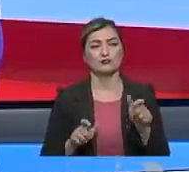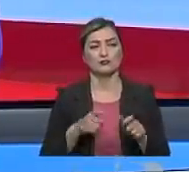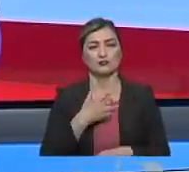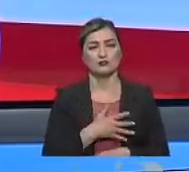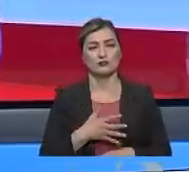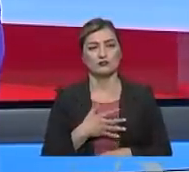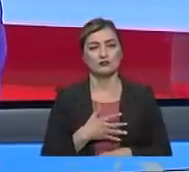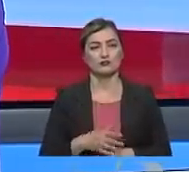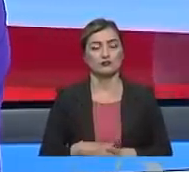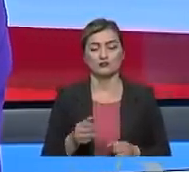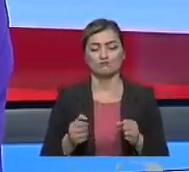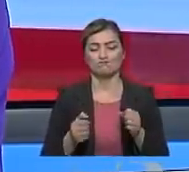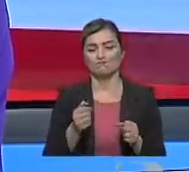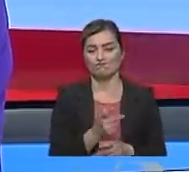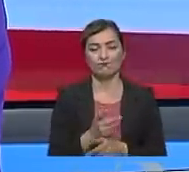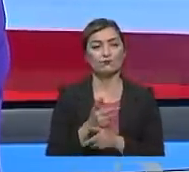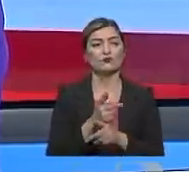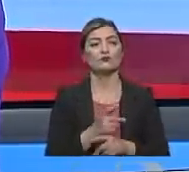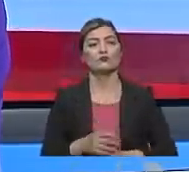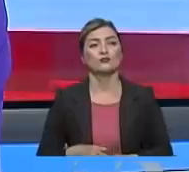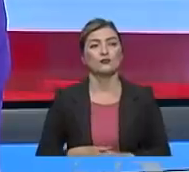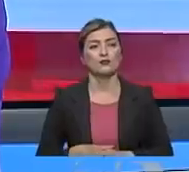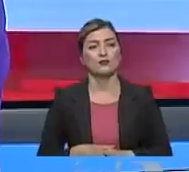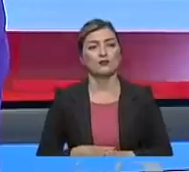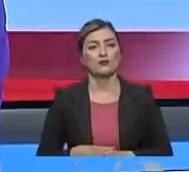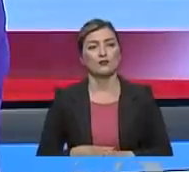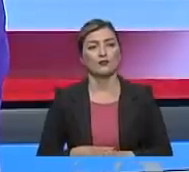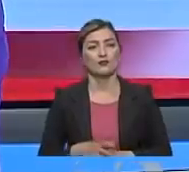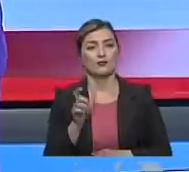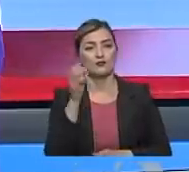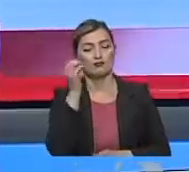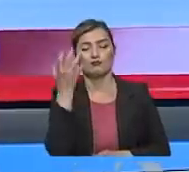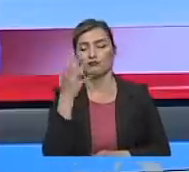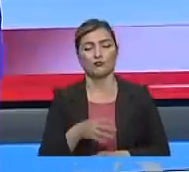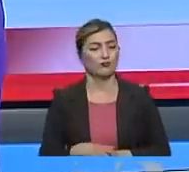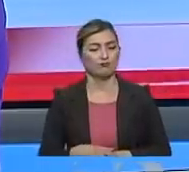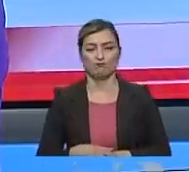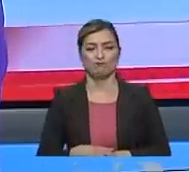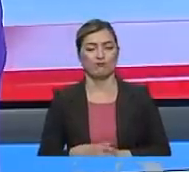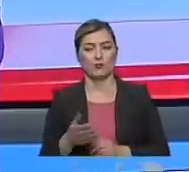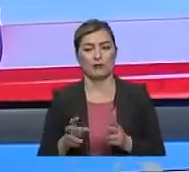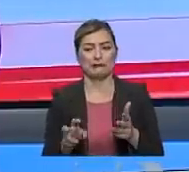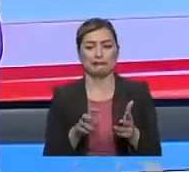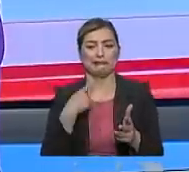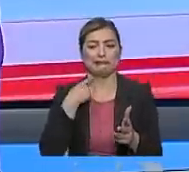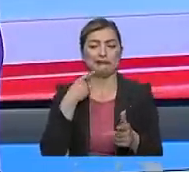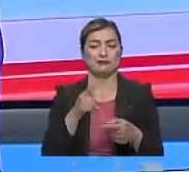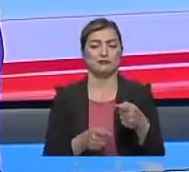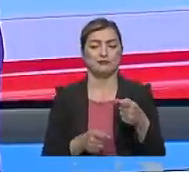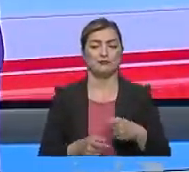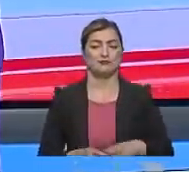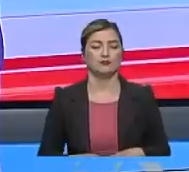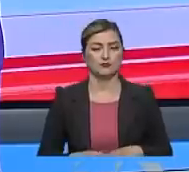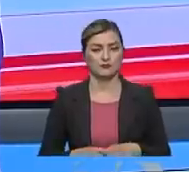de transporte, tomen las debidas precauciones. No se olviden su carnet, sino simplemente no van a poder viajar en los